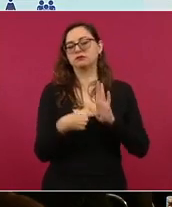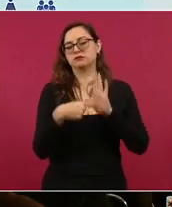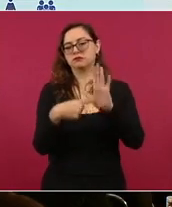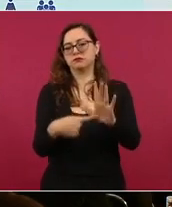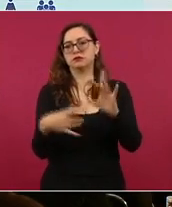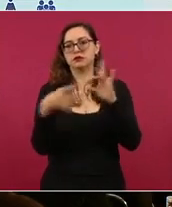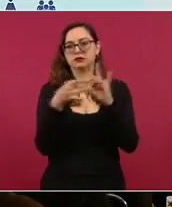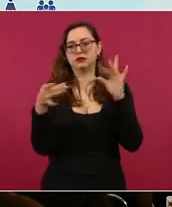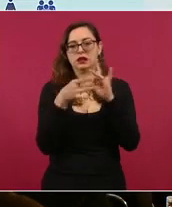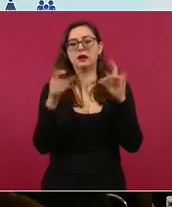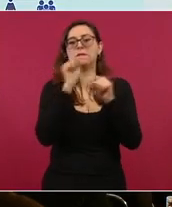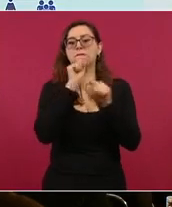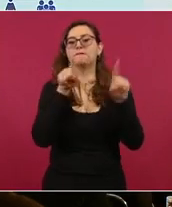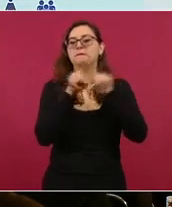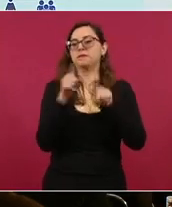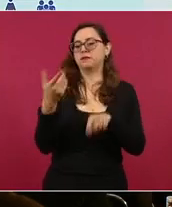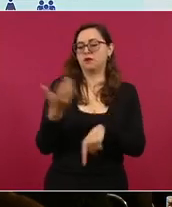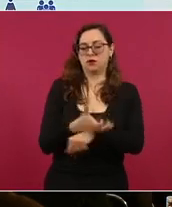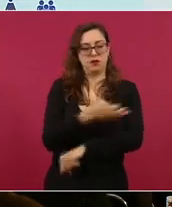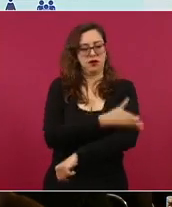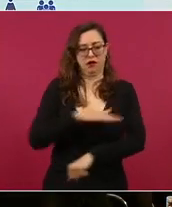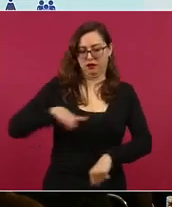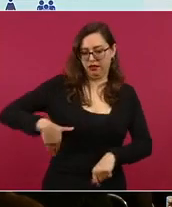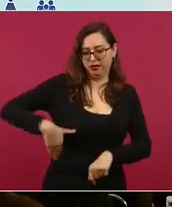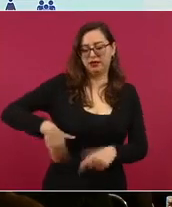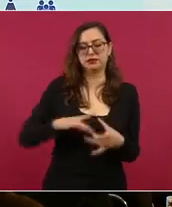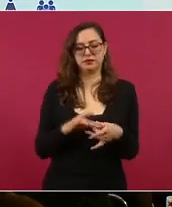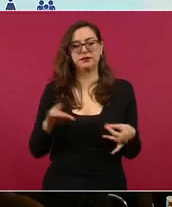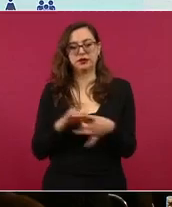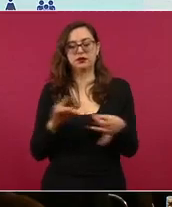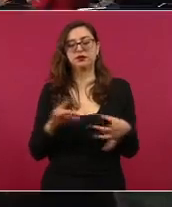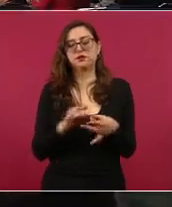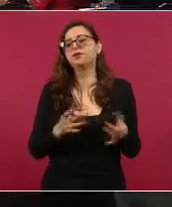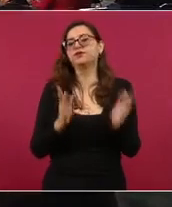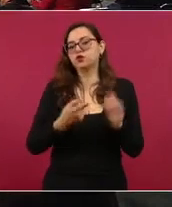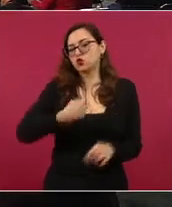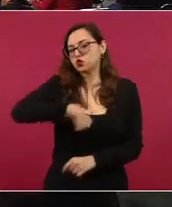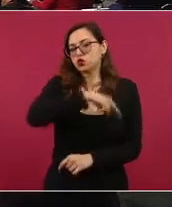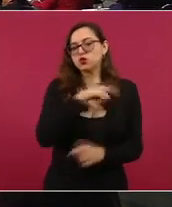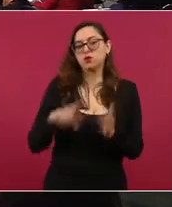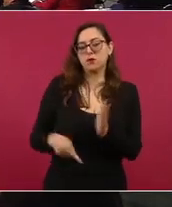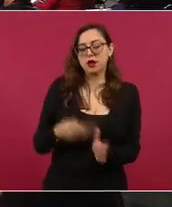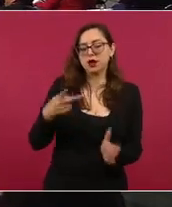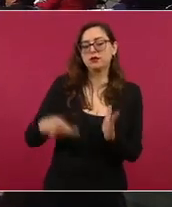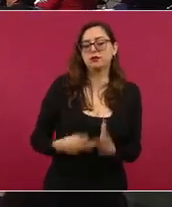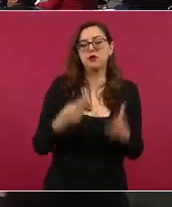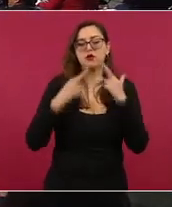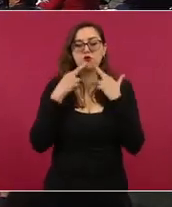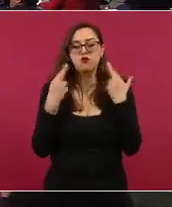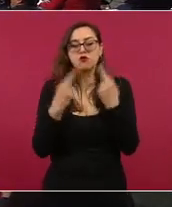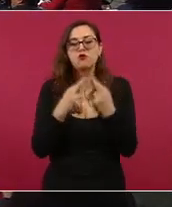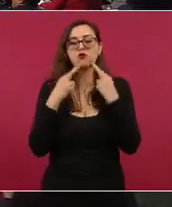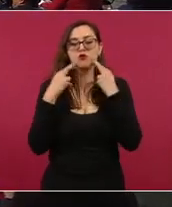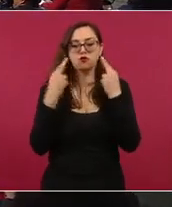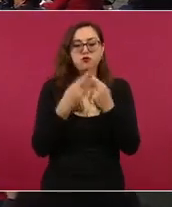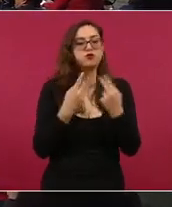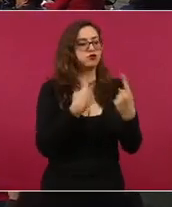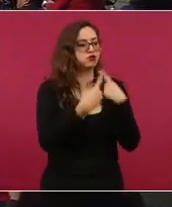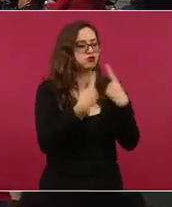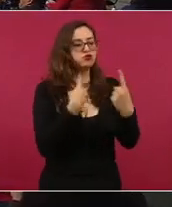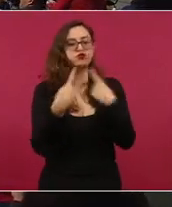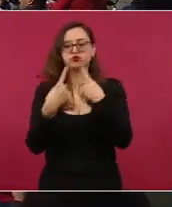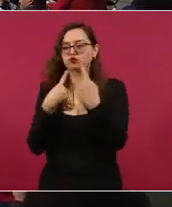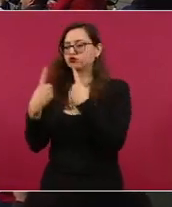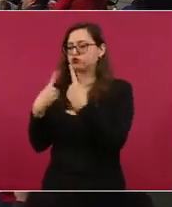Abraham. También hemos tenido algunas reuniones para ver este tipo de situaciones, siempre respetuosos de